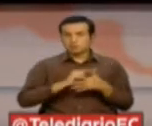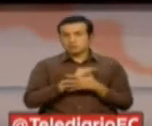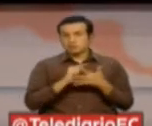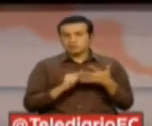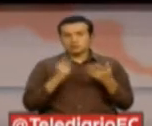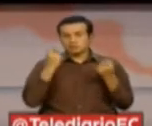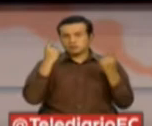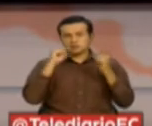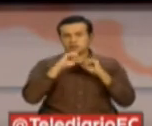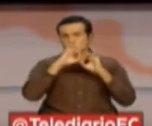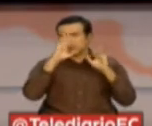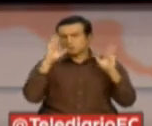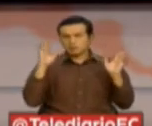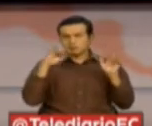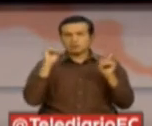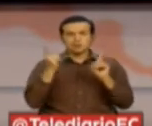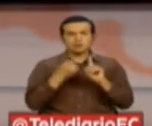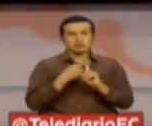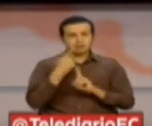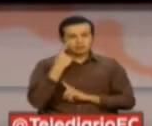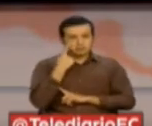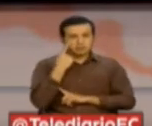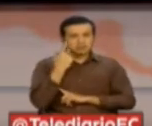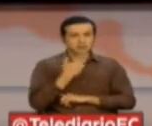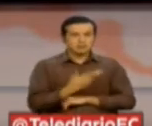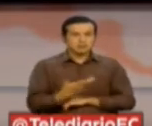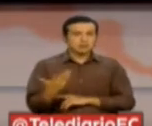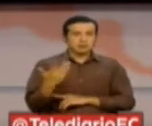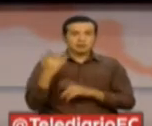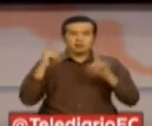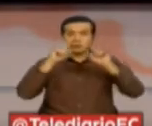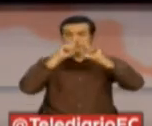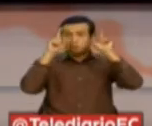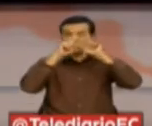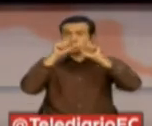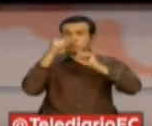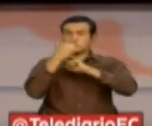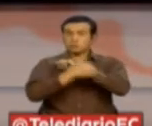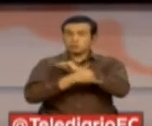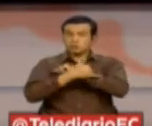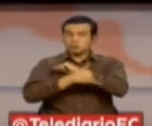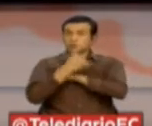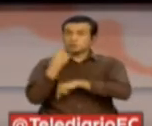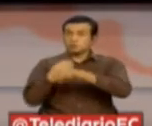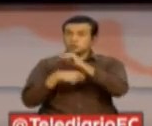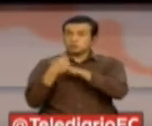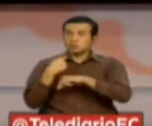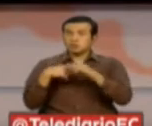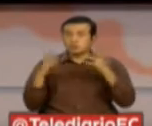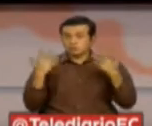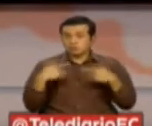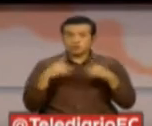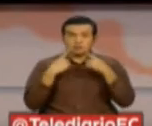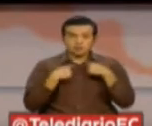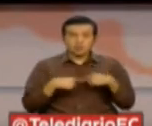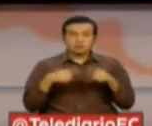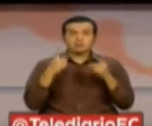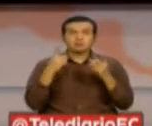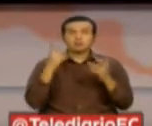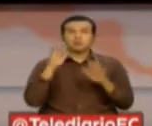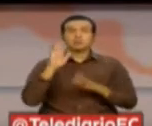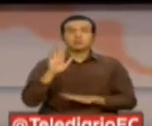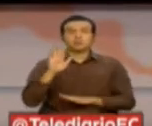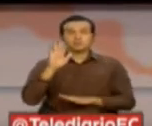no nos quedan claros los conceptos de esto primero hay que tener claro que el sector exportador privado tiene ya anuncios de